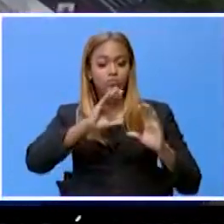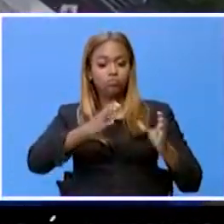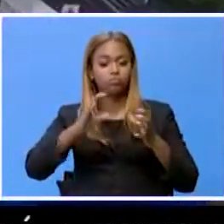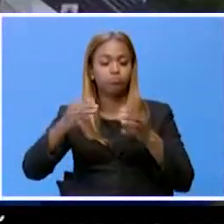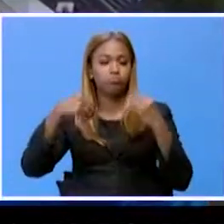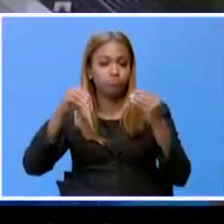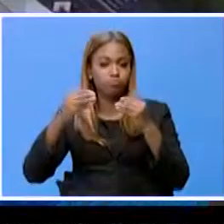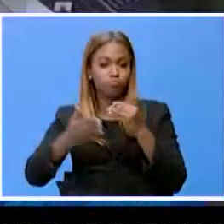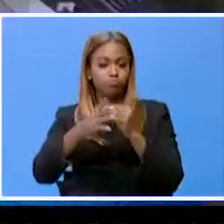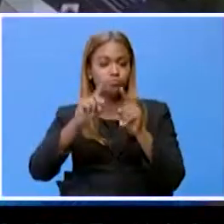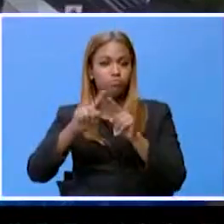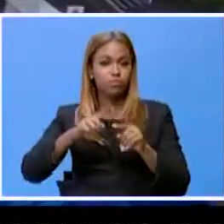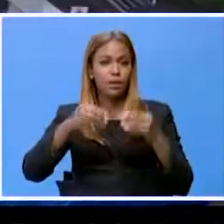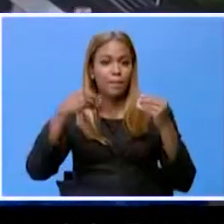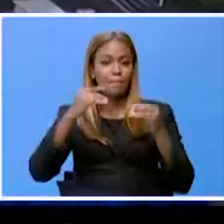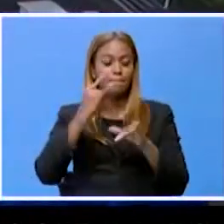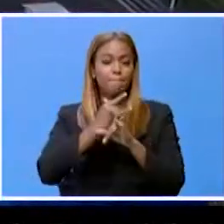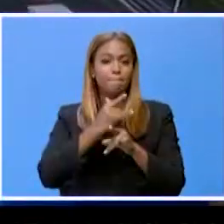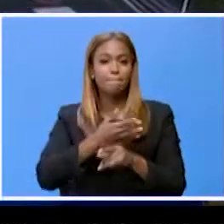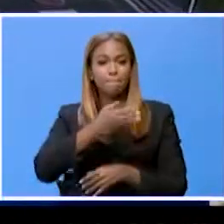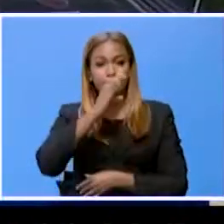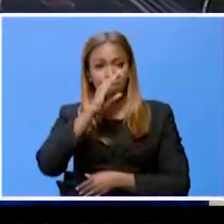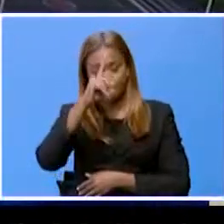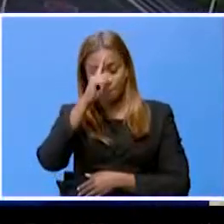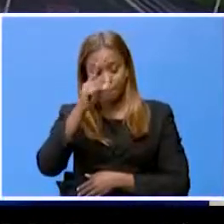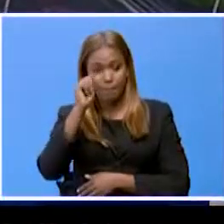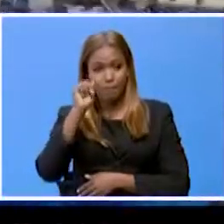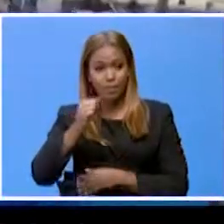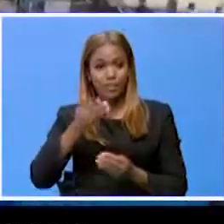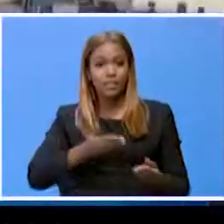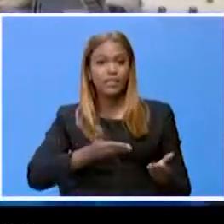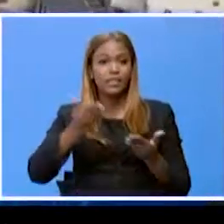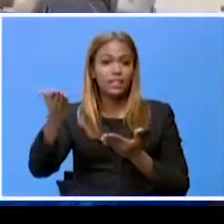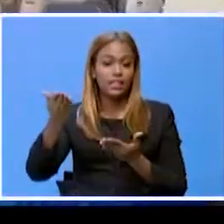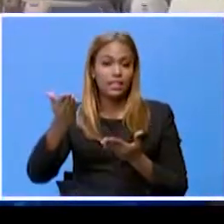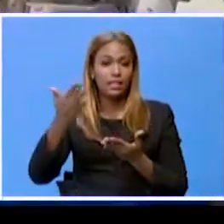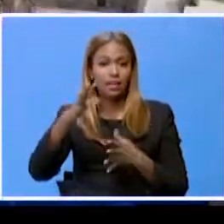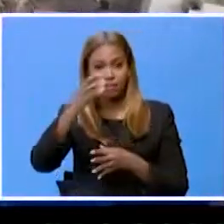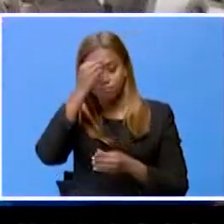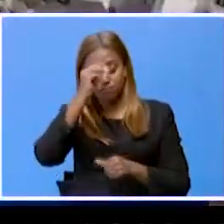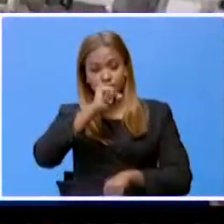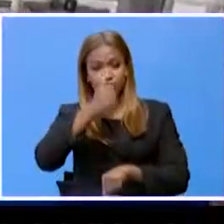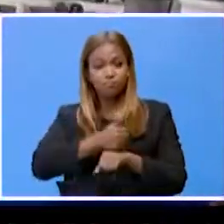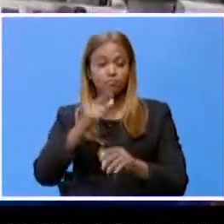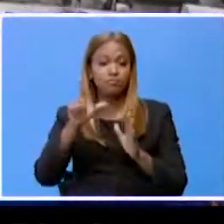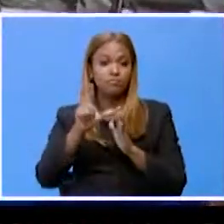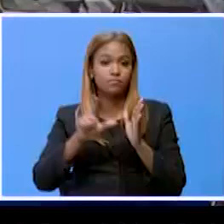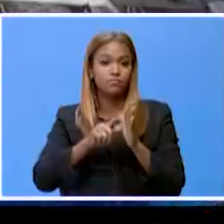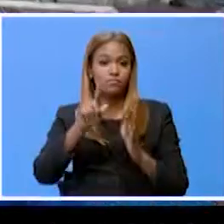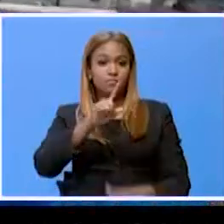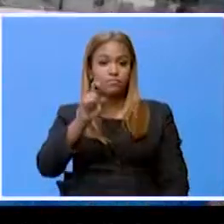establecimientos comerciales la venta de bebidas alcohólicas para llevar, tal y como lo dispone el decreto